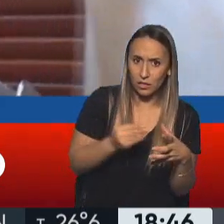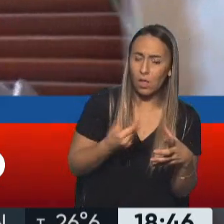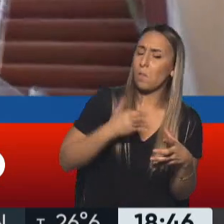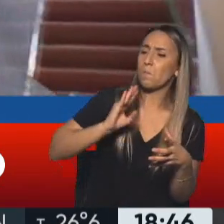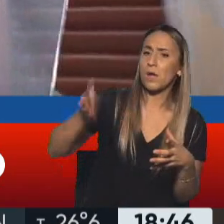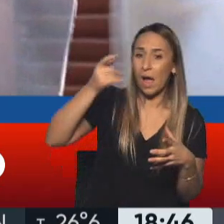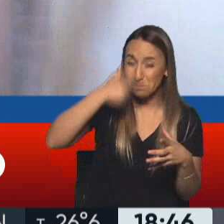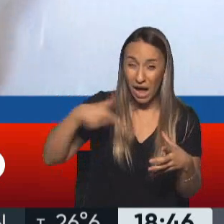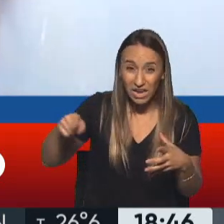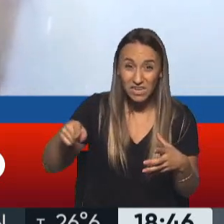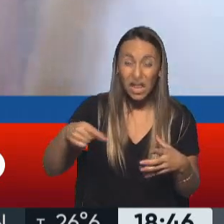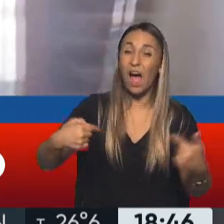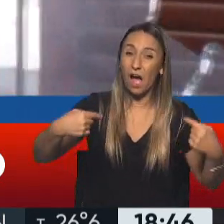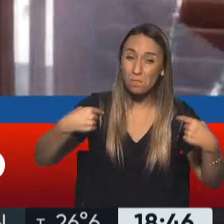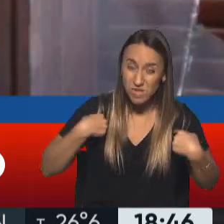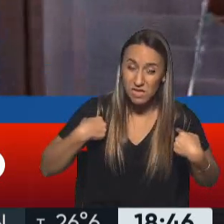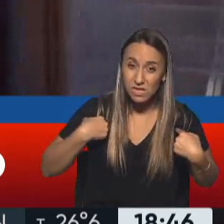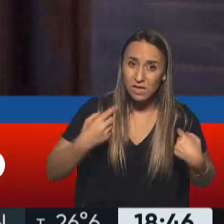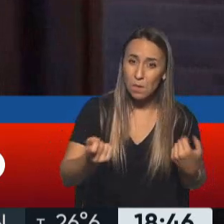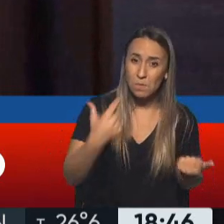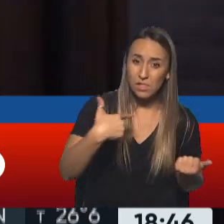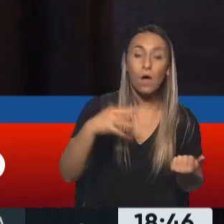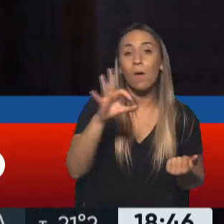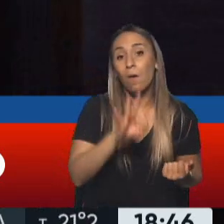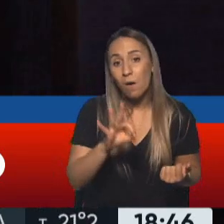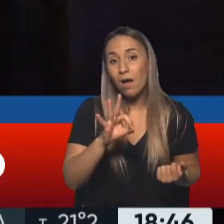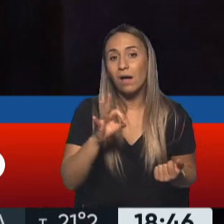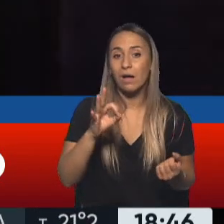Macri, paradójicamente o intencionalmente.